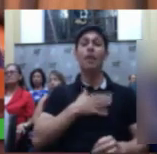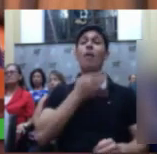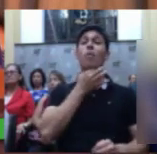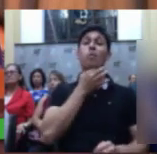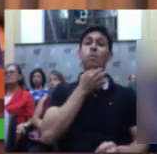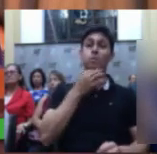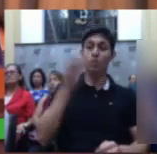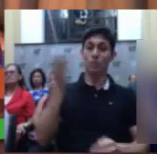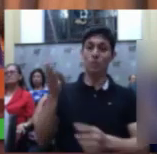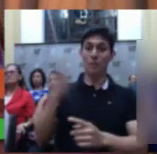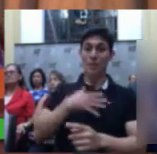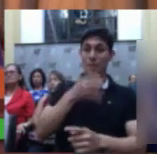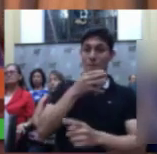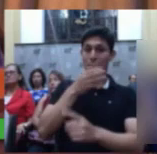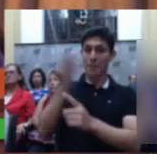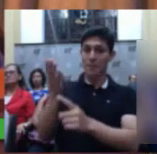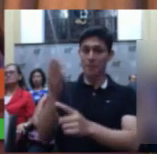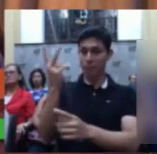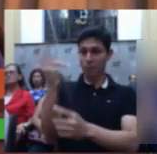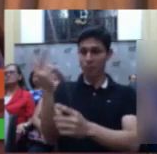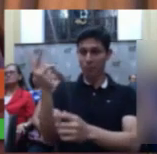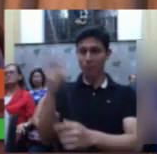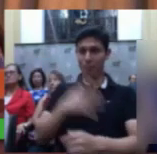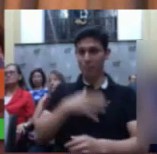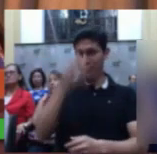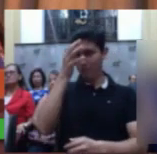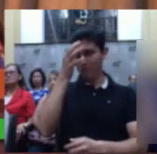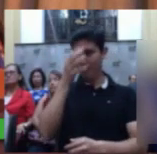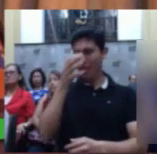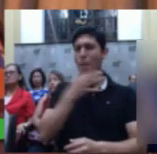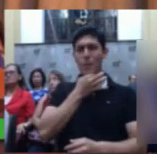maternos, Victoria y Alberto López de Romaña.